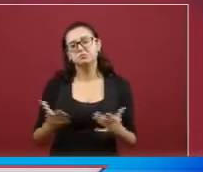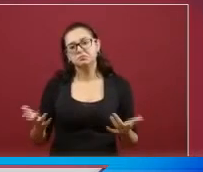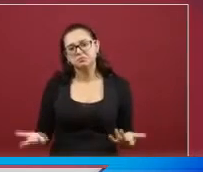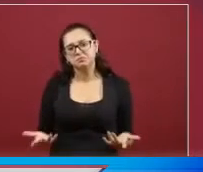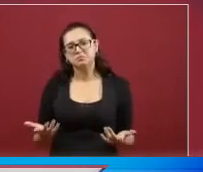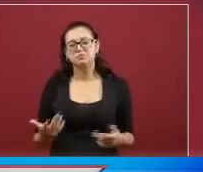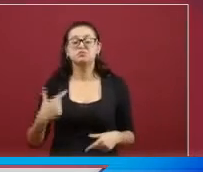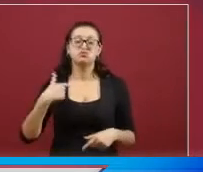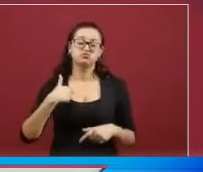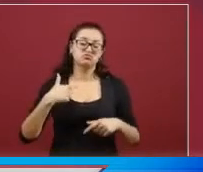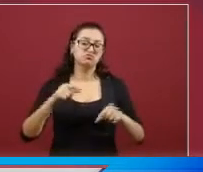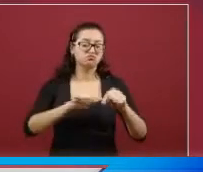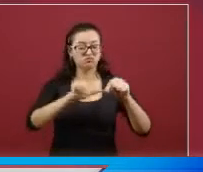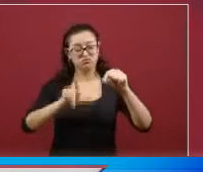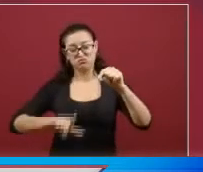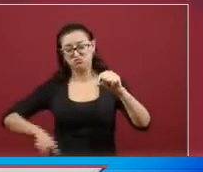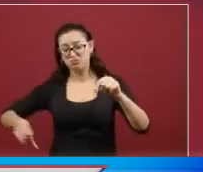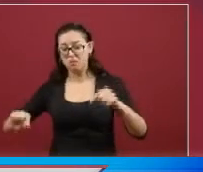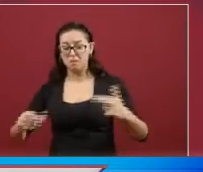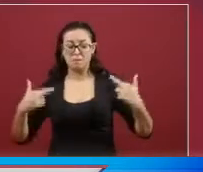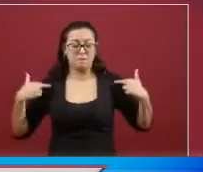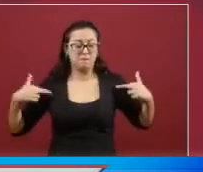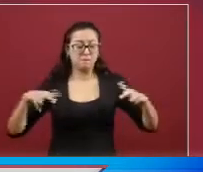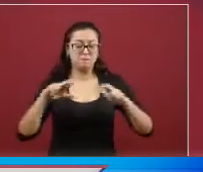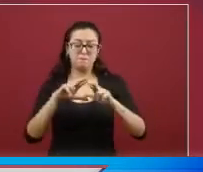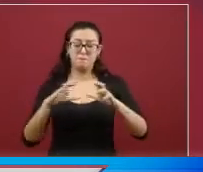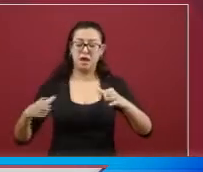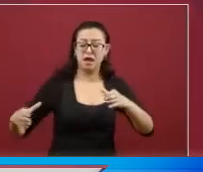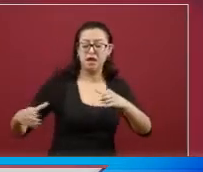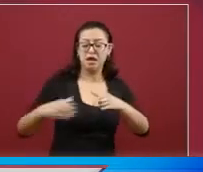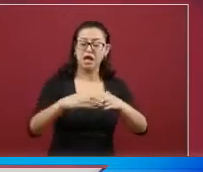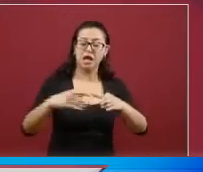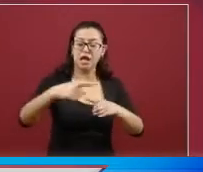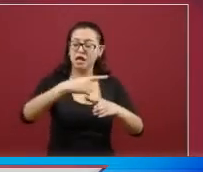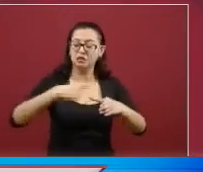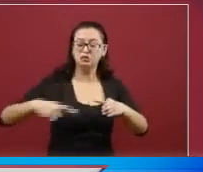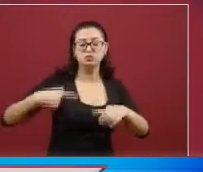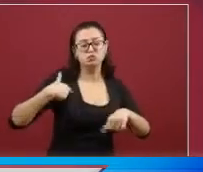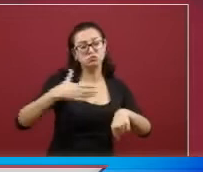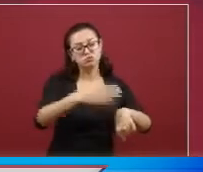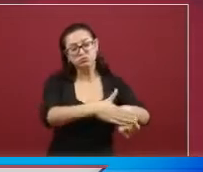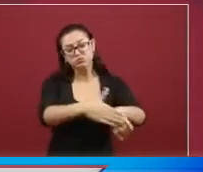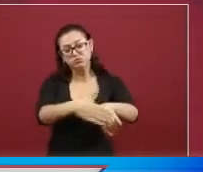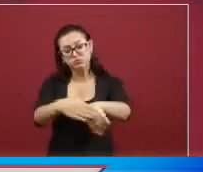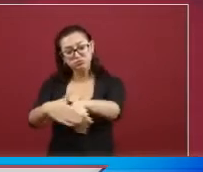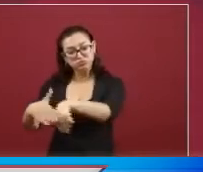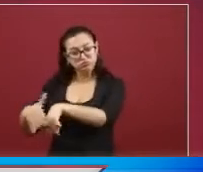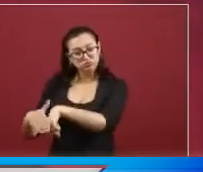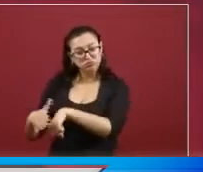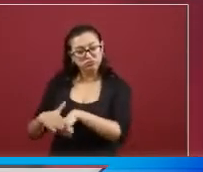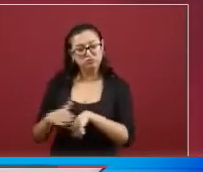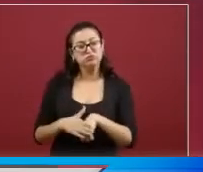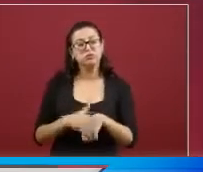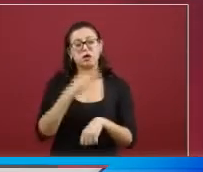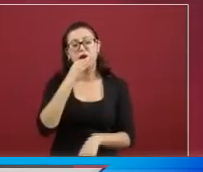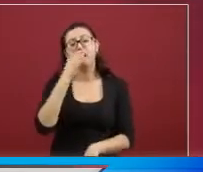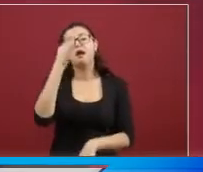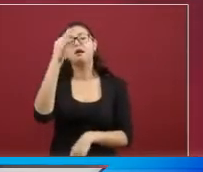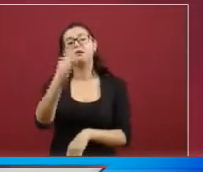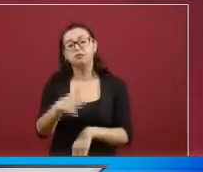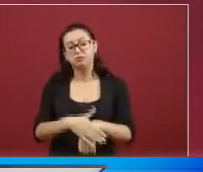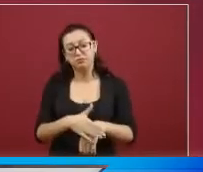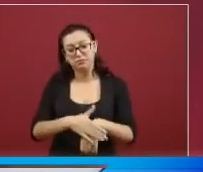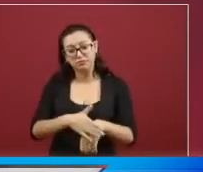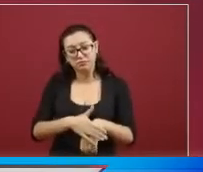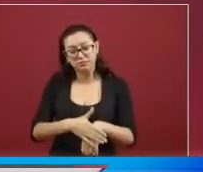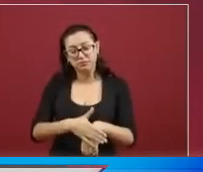la educación pública, gratuita y de calidad en todos los niveles escolares. El día de ayer se realizó una manifestación y se reitera que este